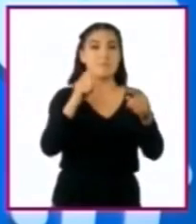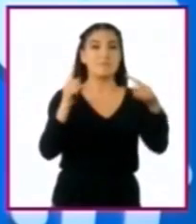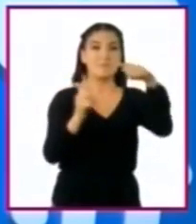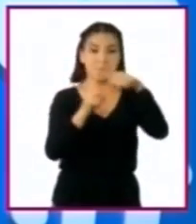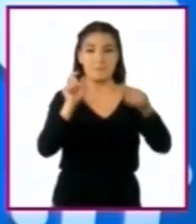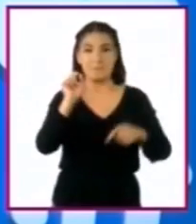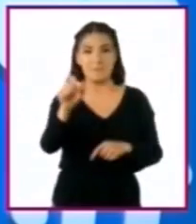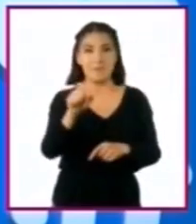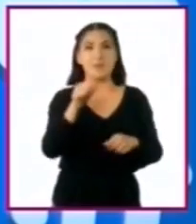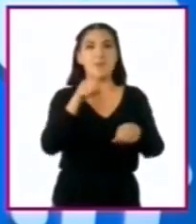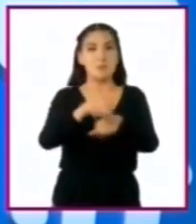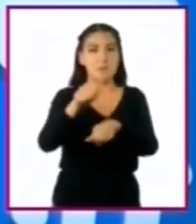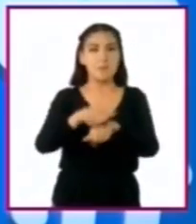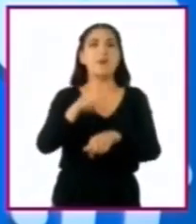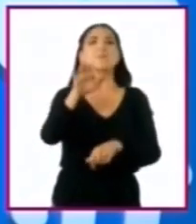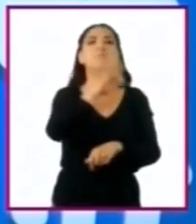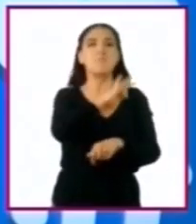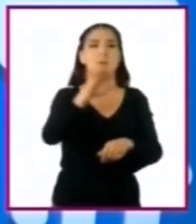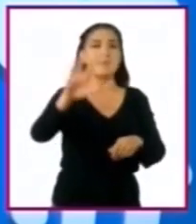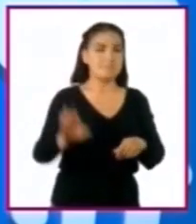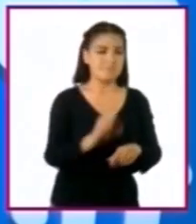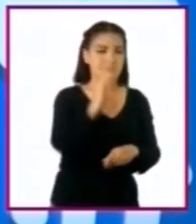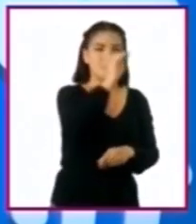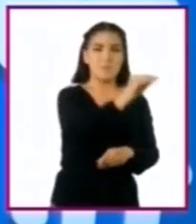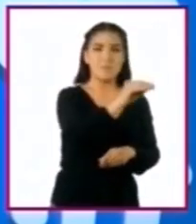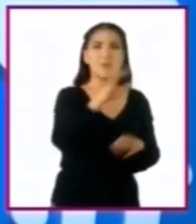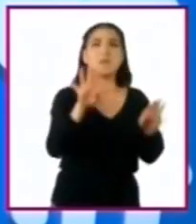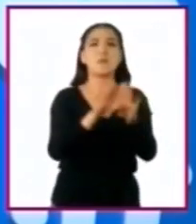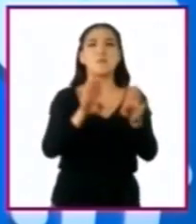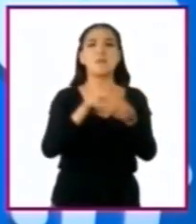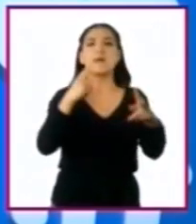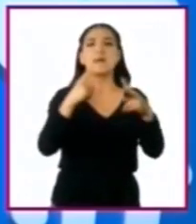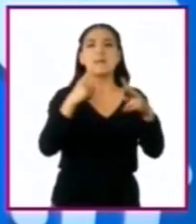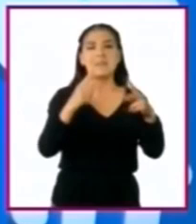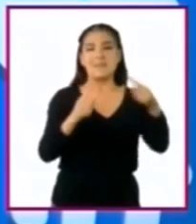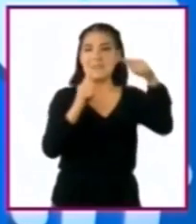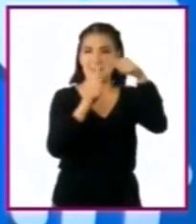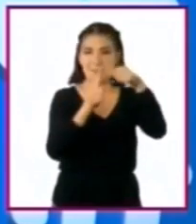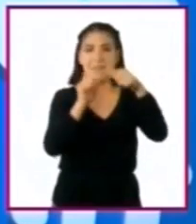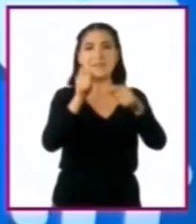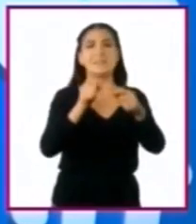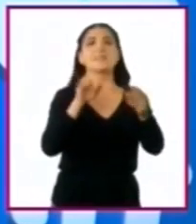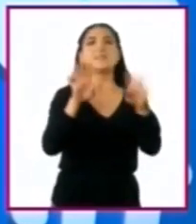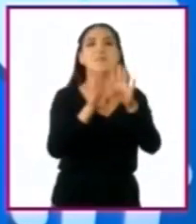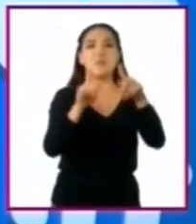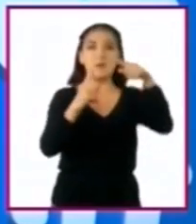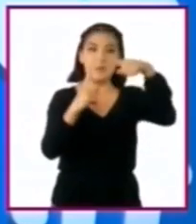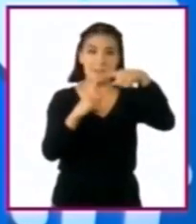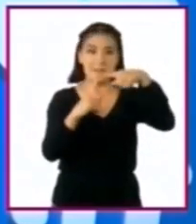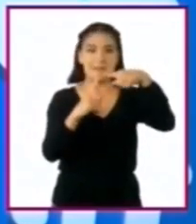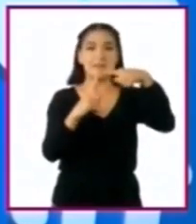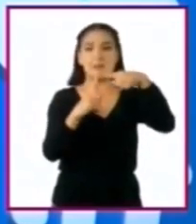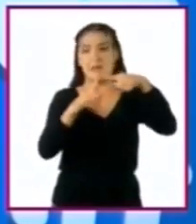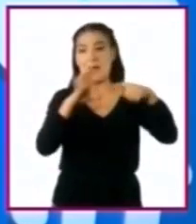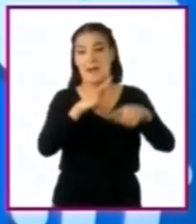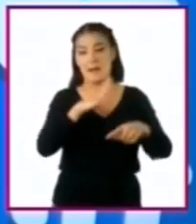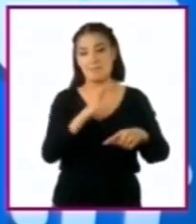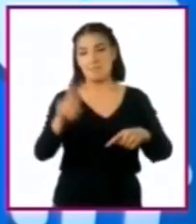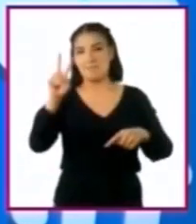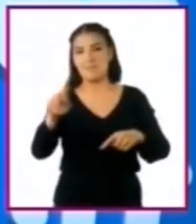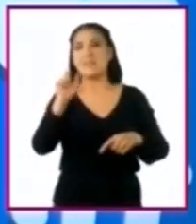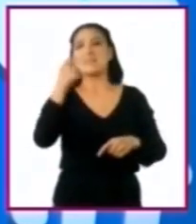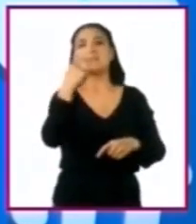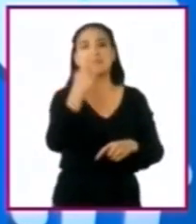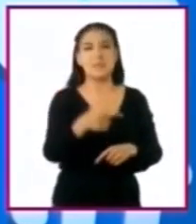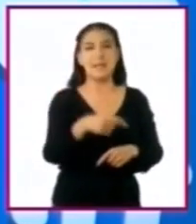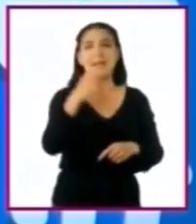números decimales, se convierten a divisiones equivalentes, de manera que en el divisor quede un número entero. Vamos a ver